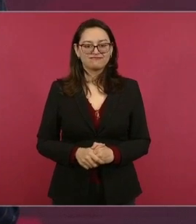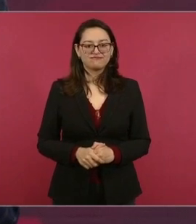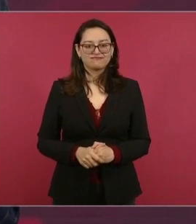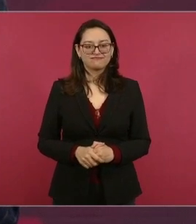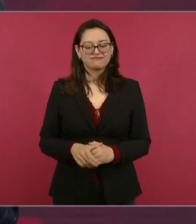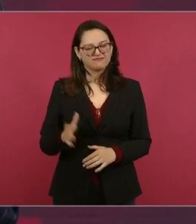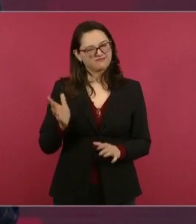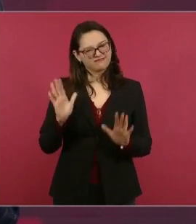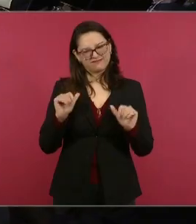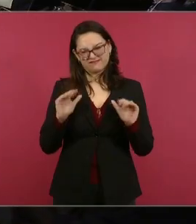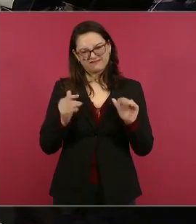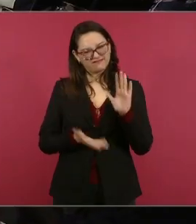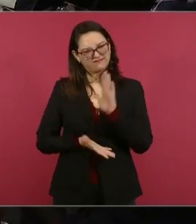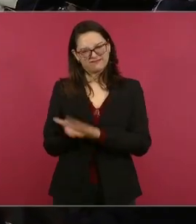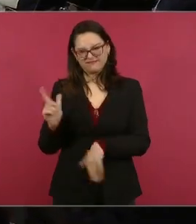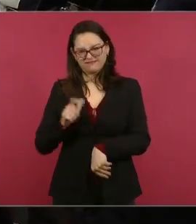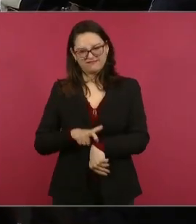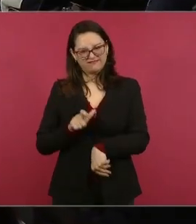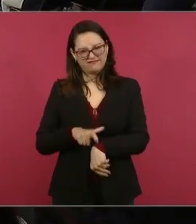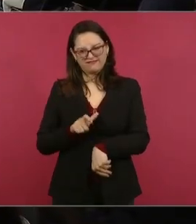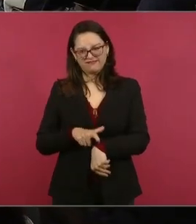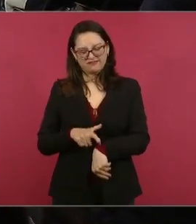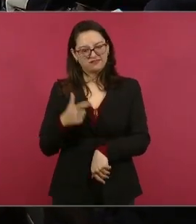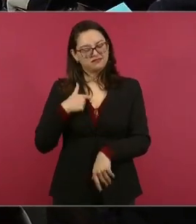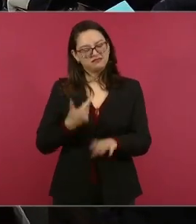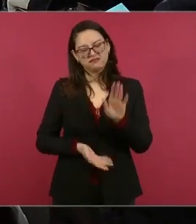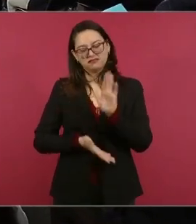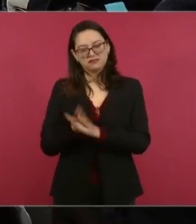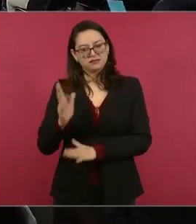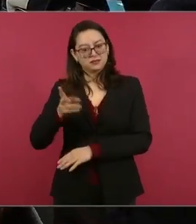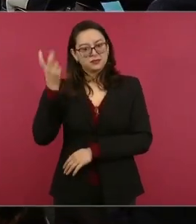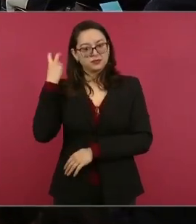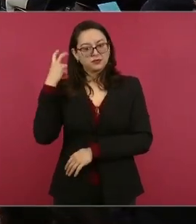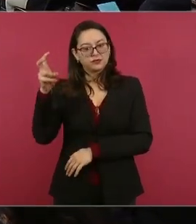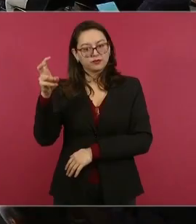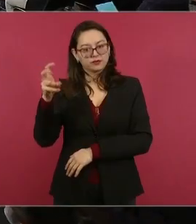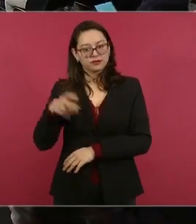Ya nos vamos, ¿no? Sí, porque yo voy a viajar.